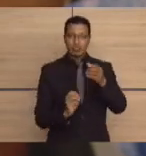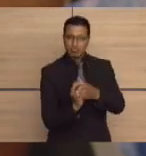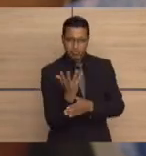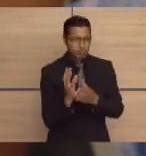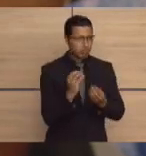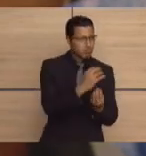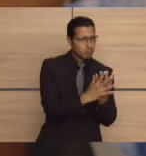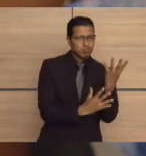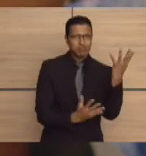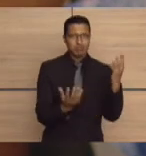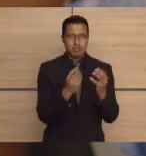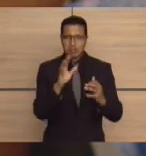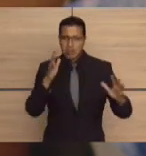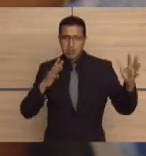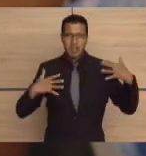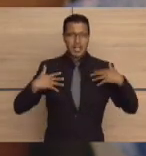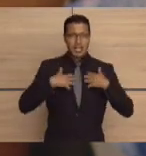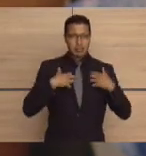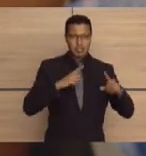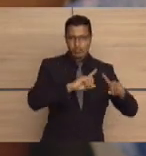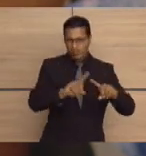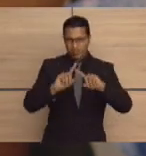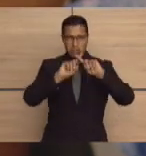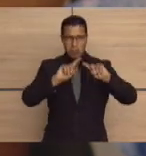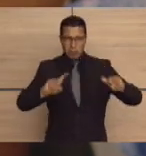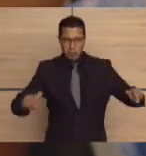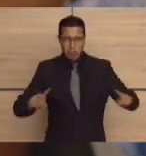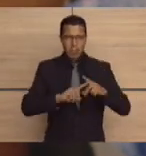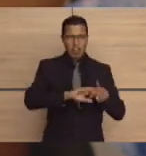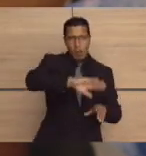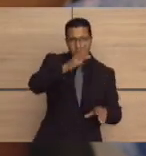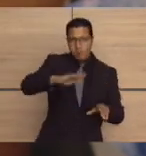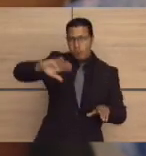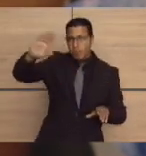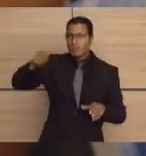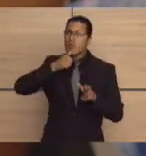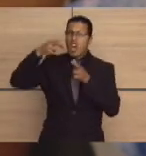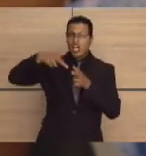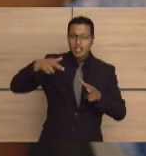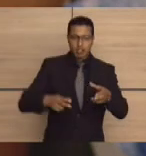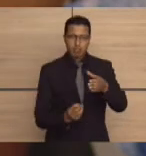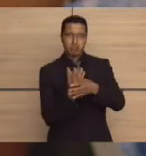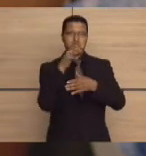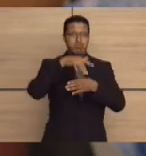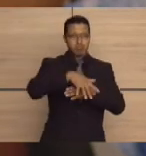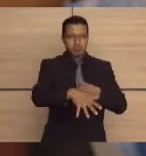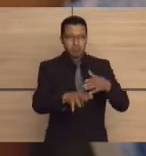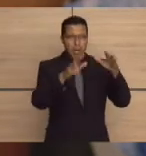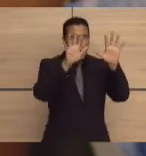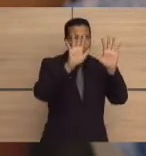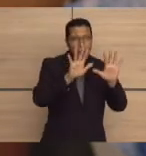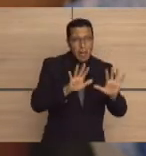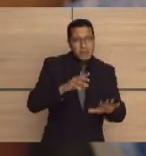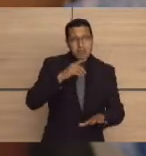vegetación, la fauna, la geografía, los ríos, los volcanes, las nieblas,